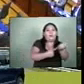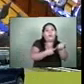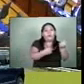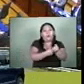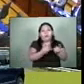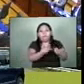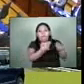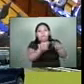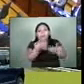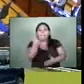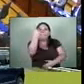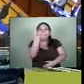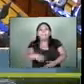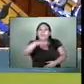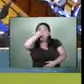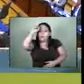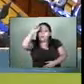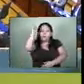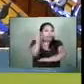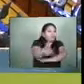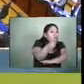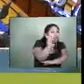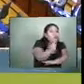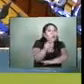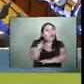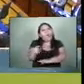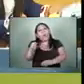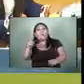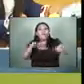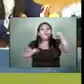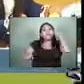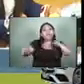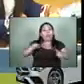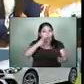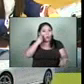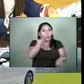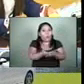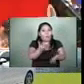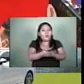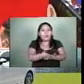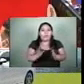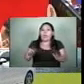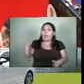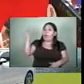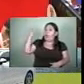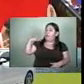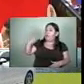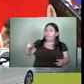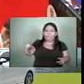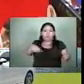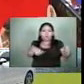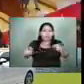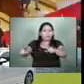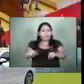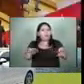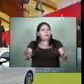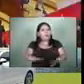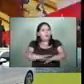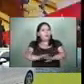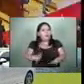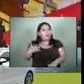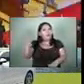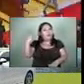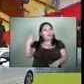a entregar a pescadores y artistas que comprueben que se dedican a ese rubro y que no fueron incluidos previamente en el